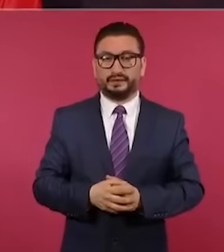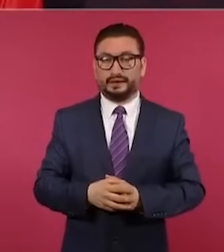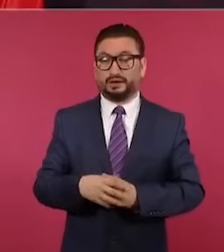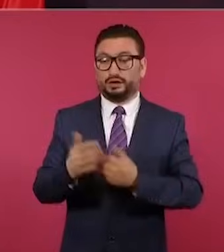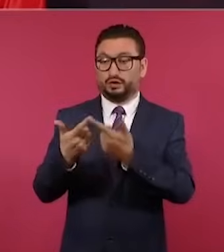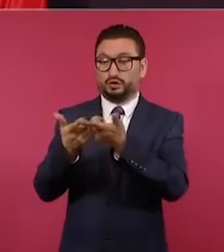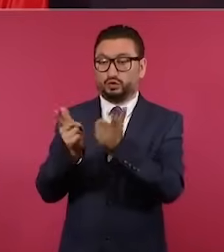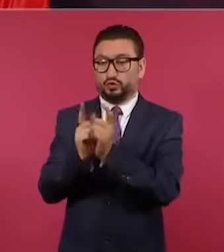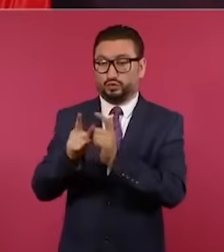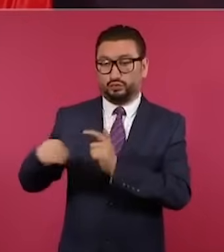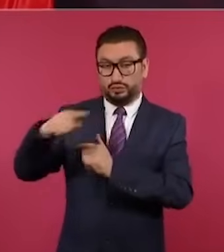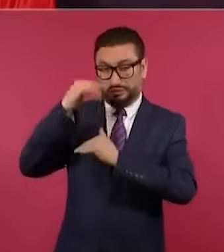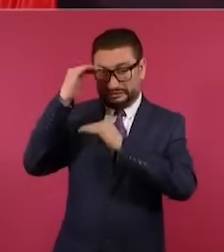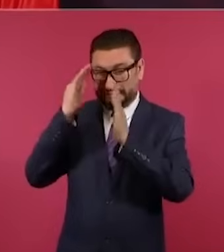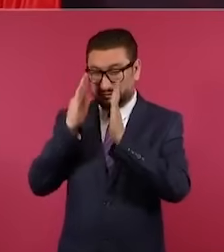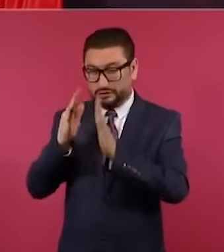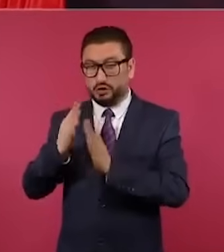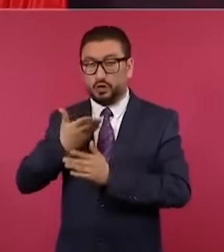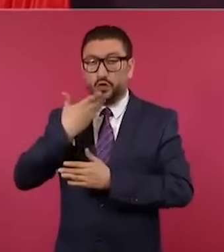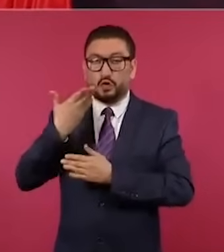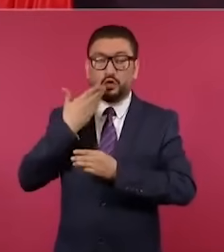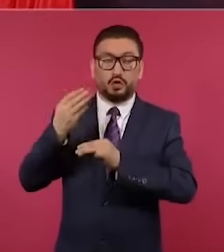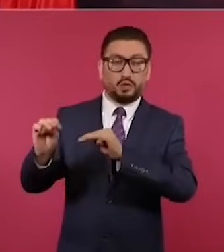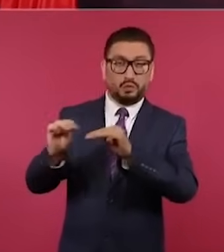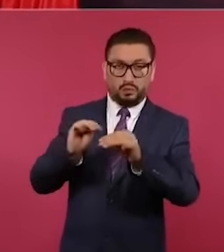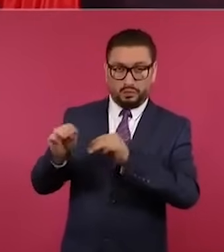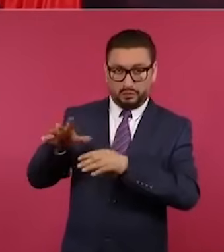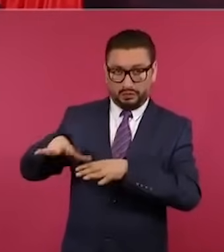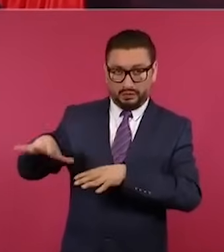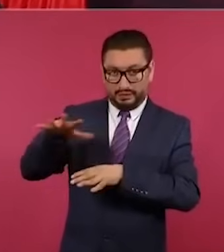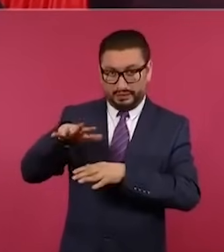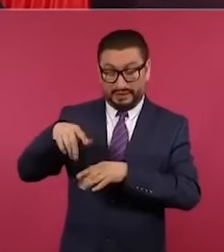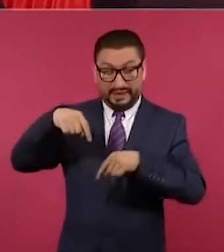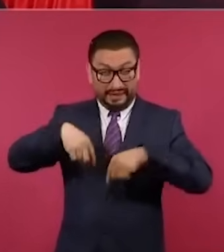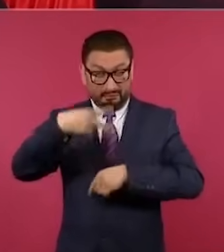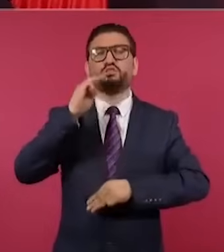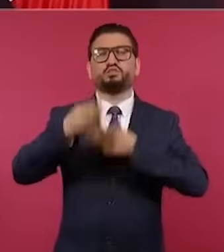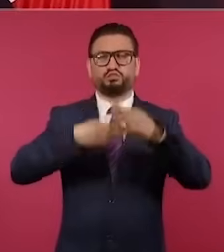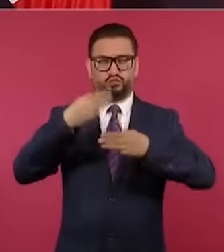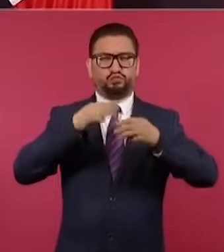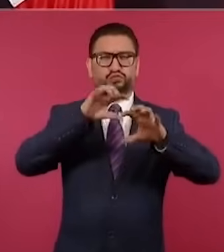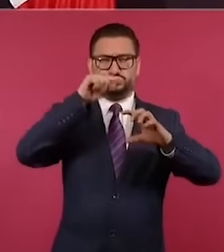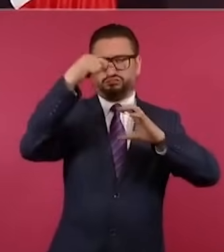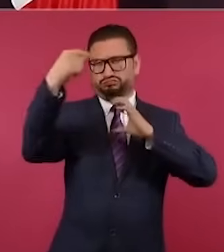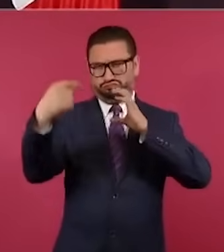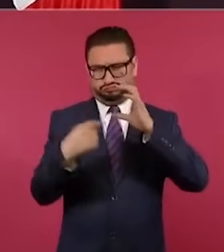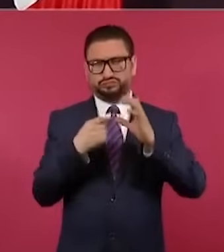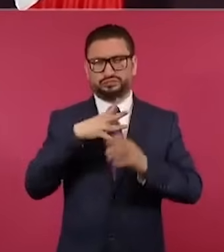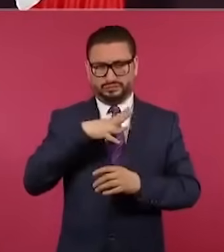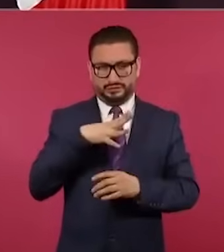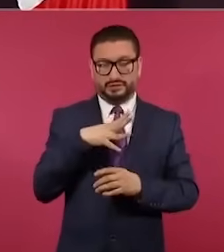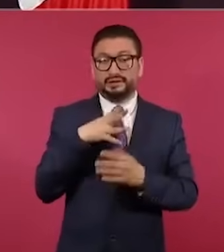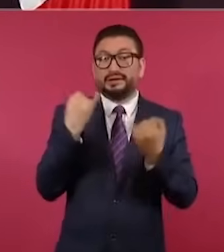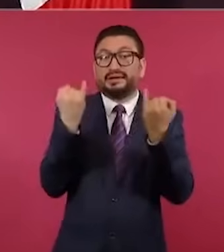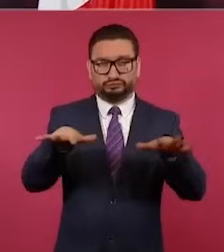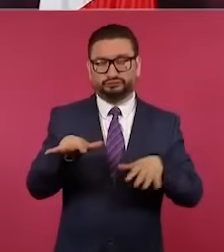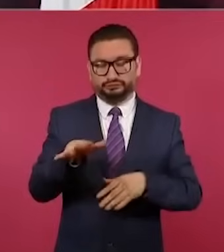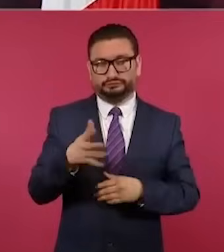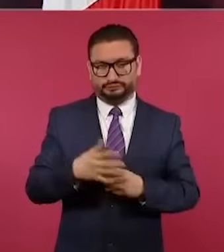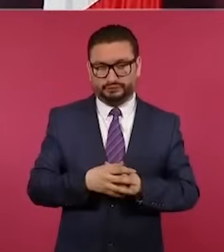conservador, que no solo se da en México, ¿no?, sino en todo el mundo, y con los